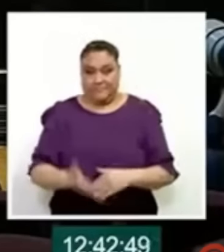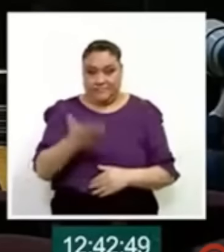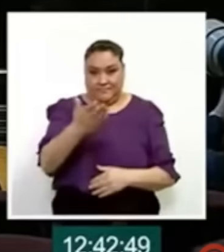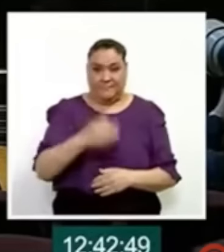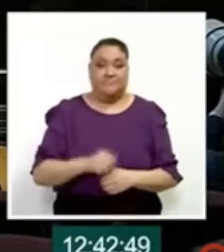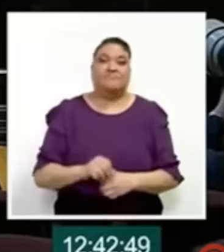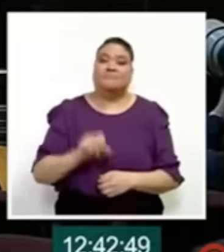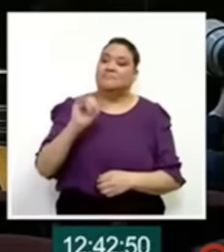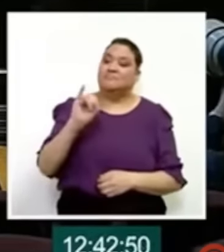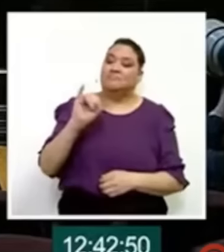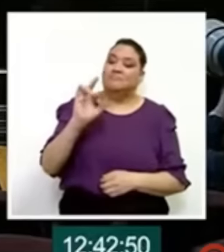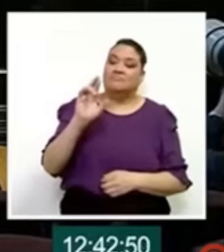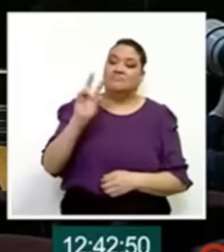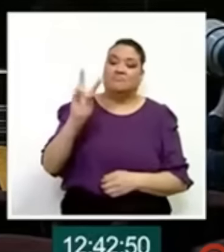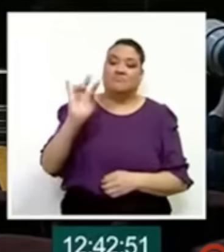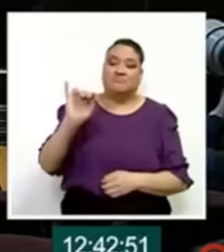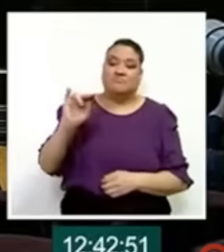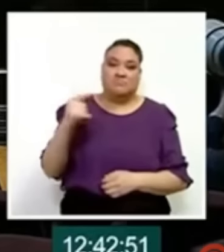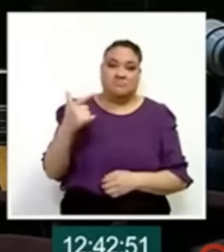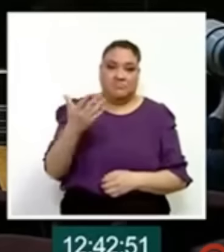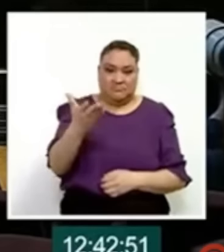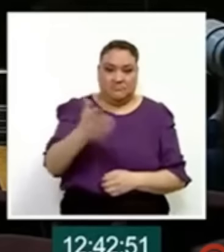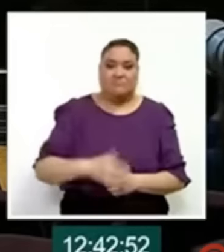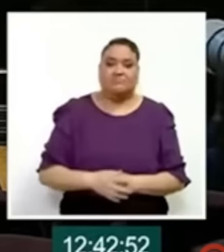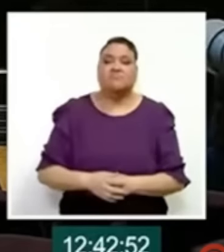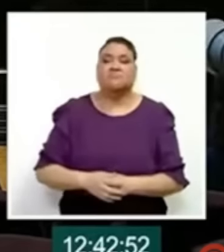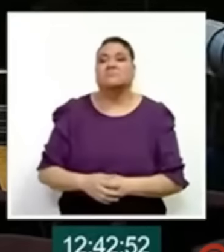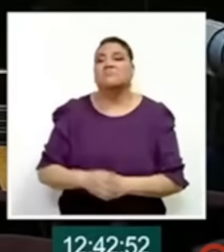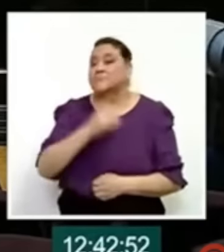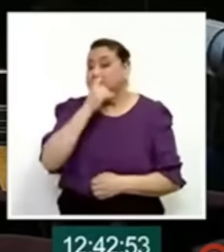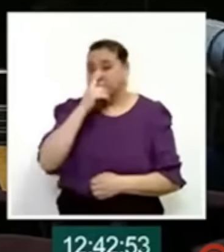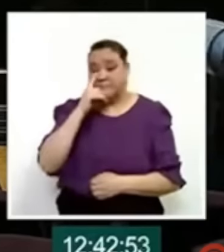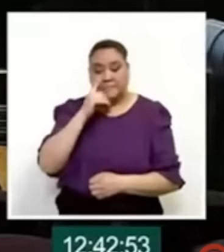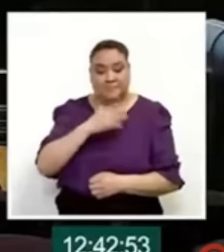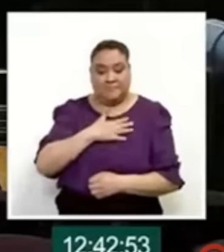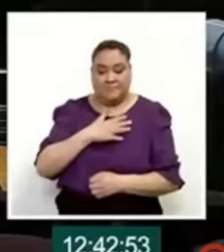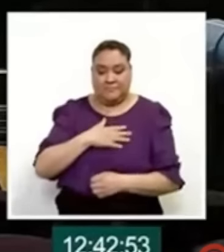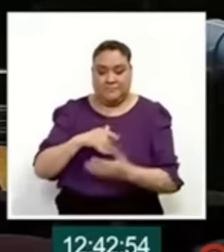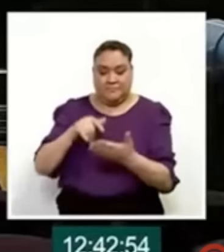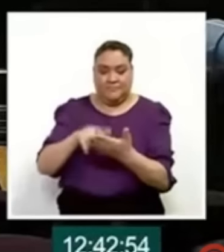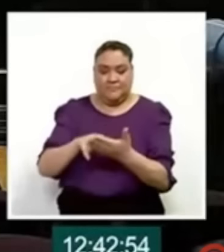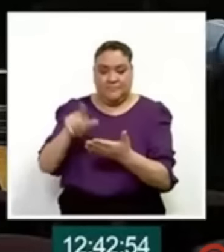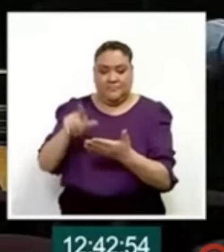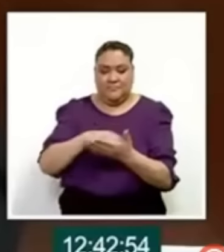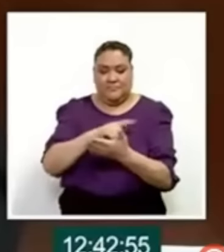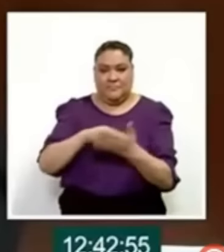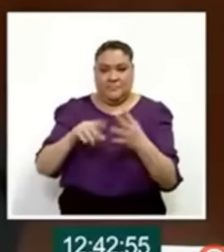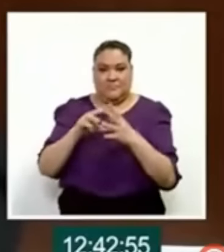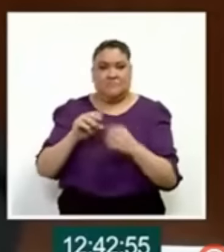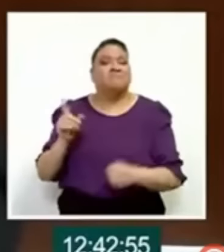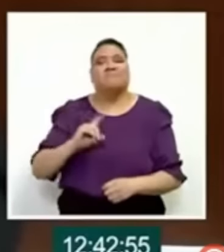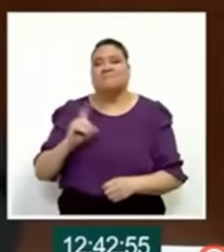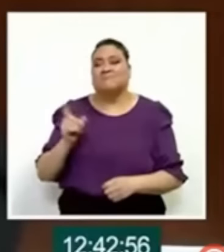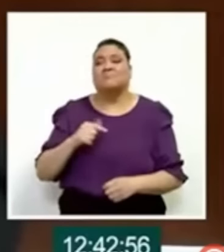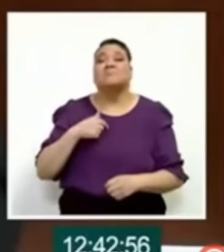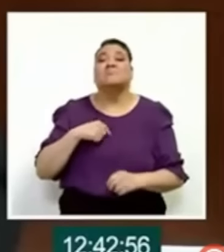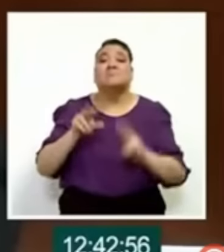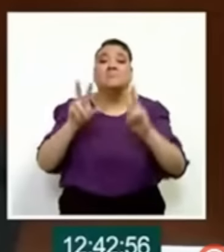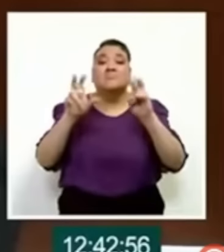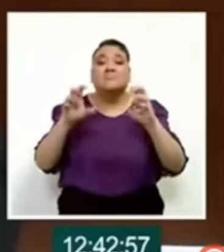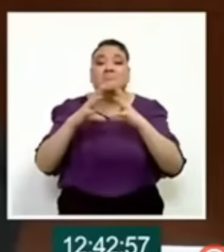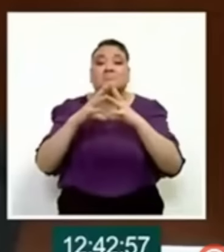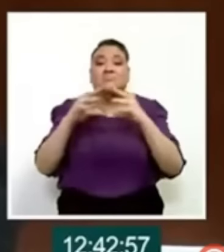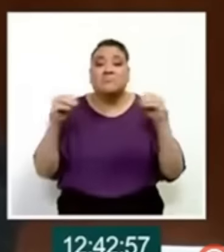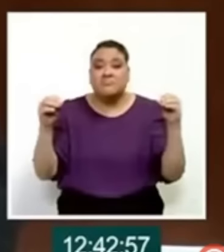sistema jurídico tenga esas herramientas, esas soluciones, y no tenga que ir la gente cada rato a la Suprema Corte,